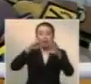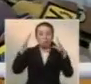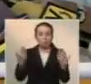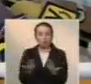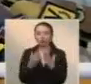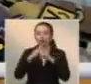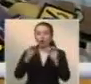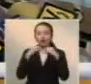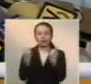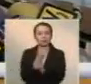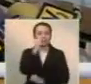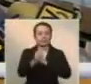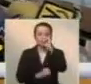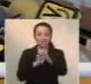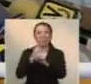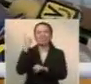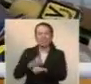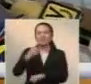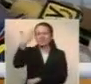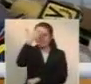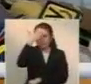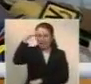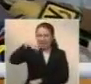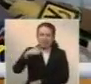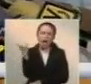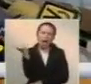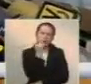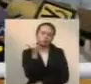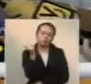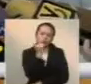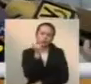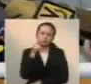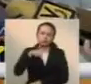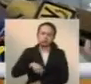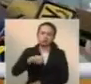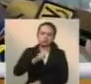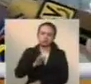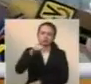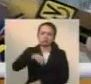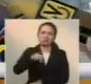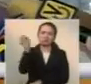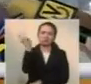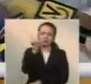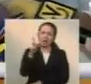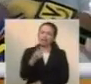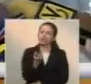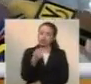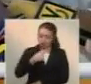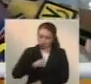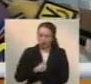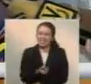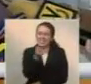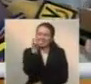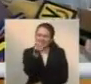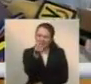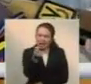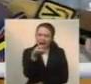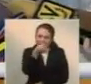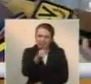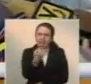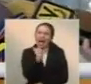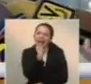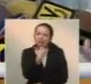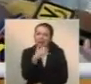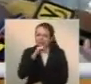organismos internacionales se tienen que enterar de esta aberración constitucional. Mira, yo ni siquiera tenía una acusación penal de parte de la